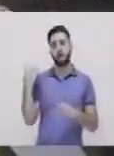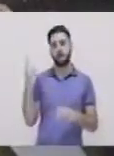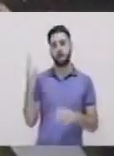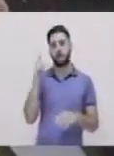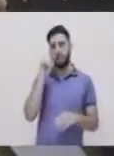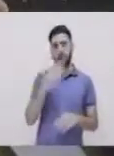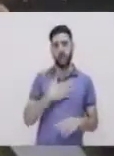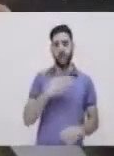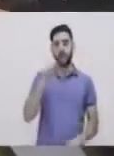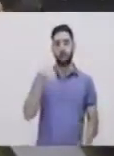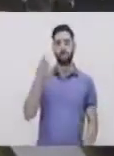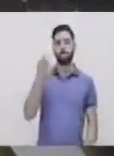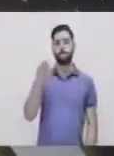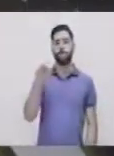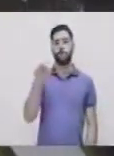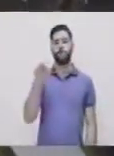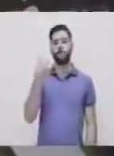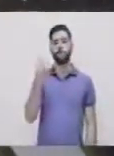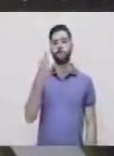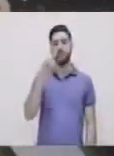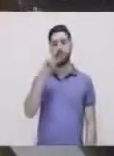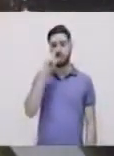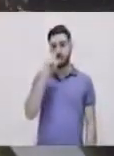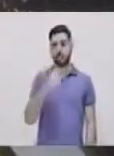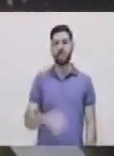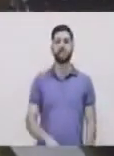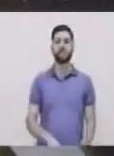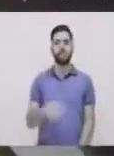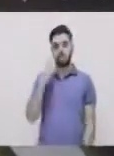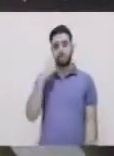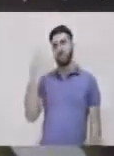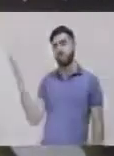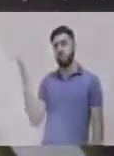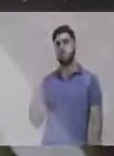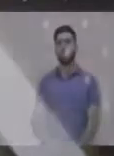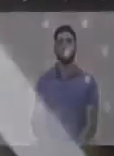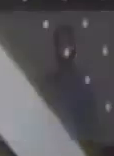de Wolfgang Amadeus Mozart, la serenata nocturna en sol mayor.